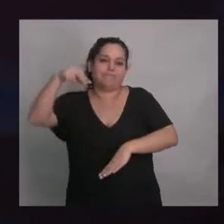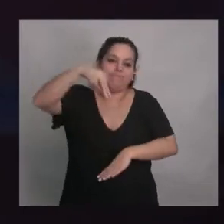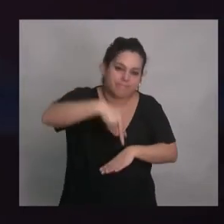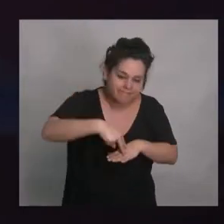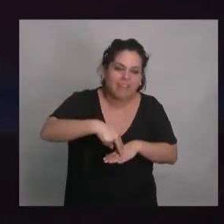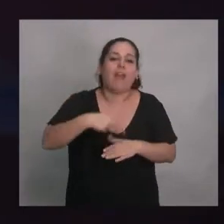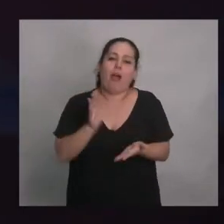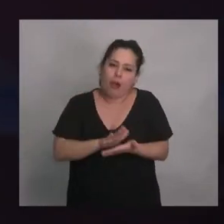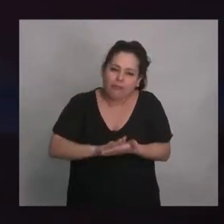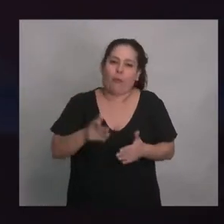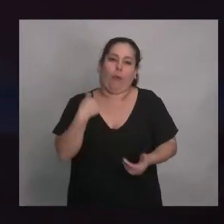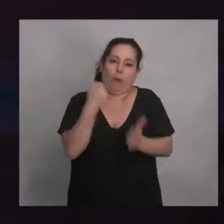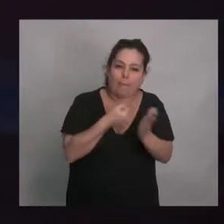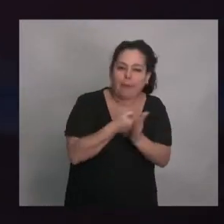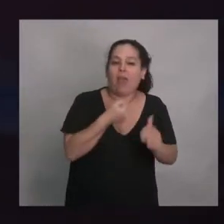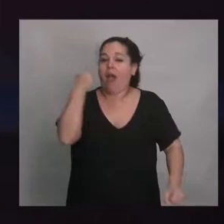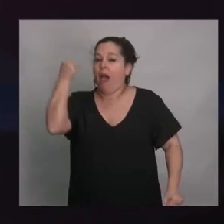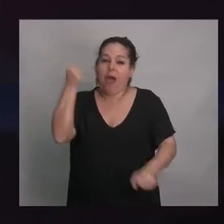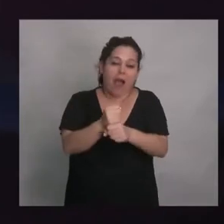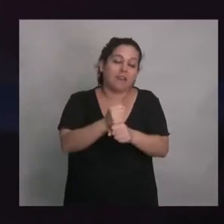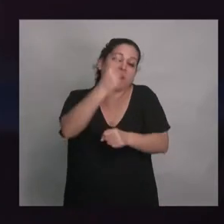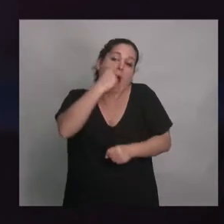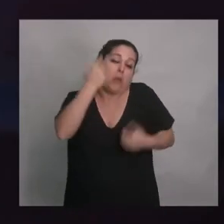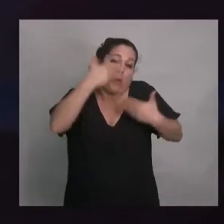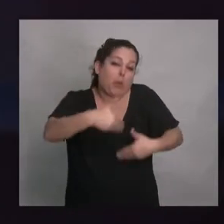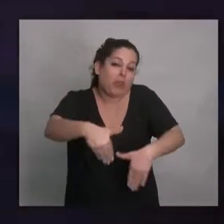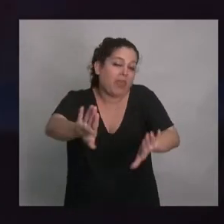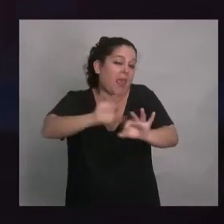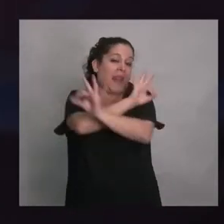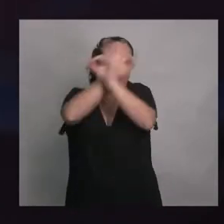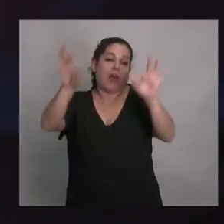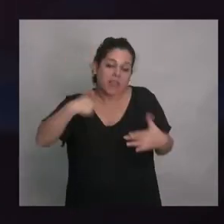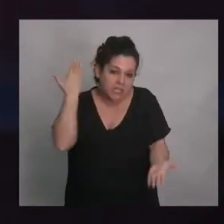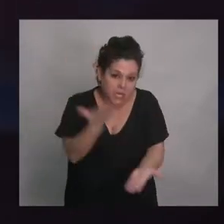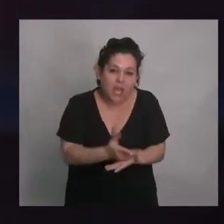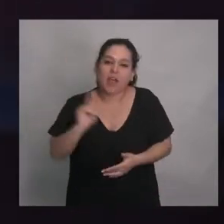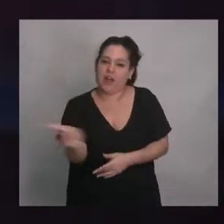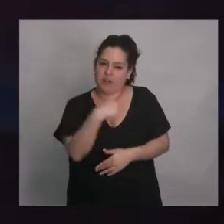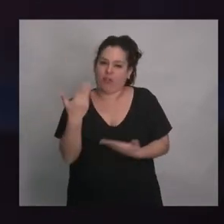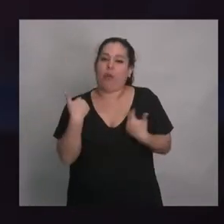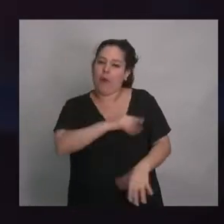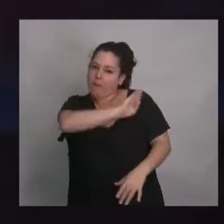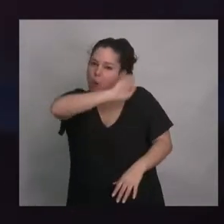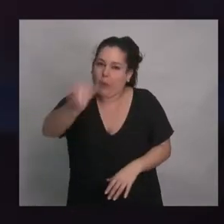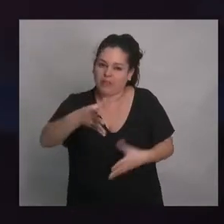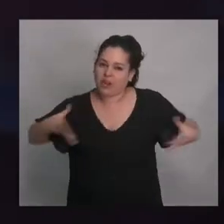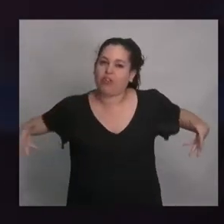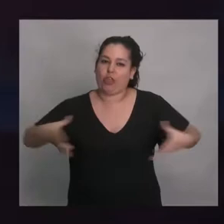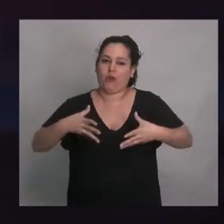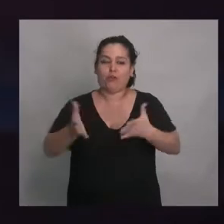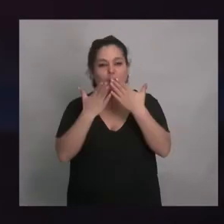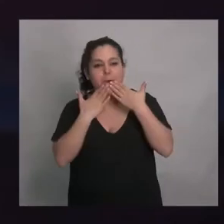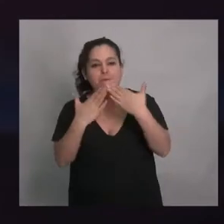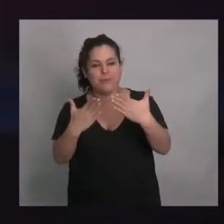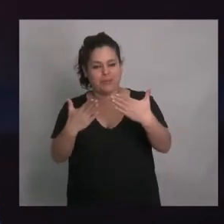vamos a pelear hasta que algún día nadie se caiga y todos podamos vencer de manera conjunta muchísimas gracias